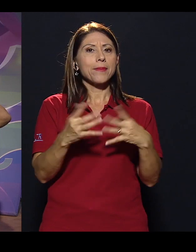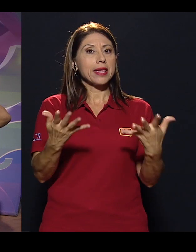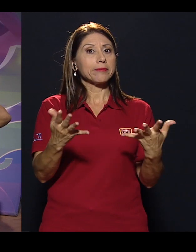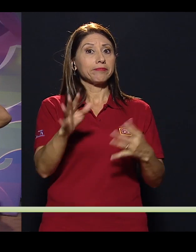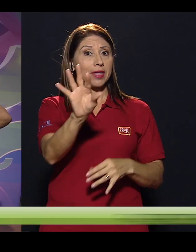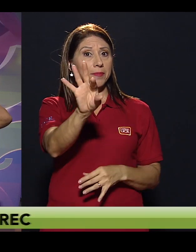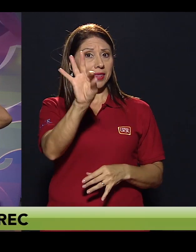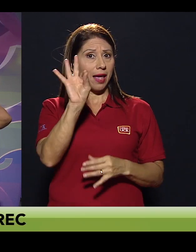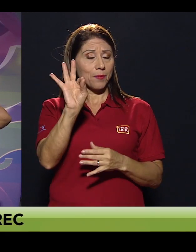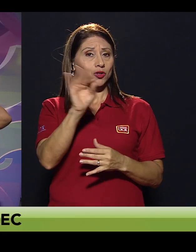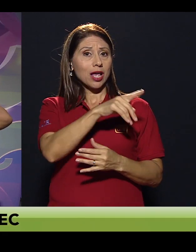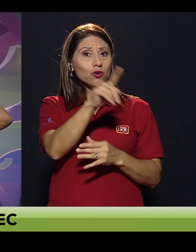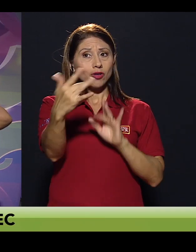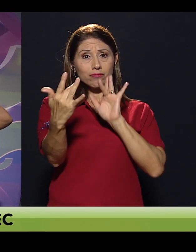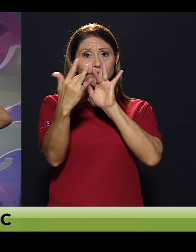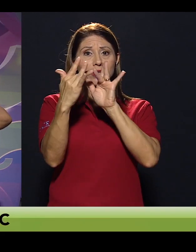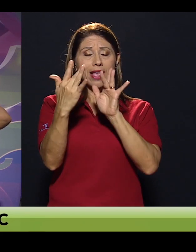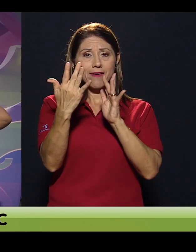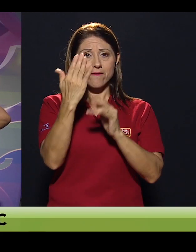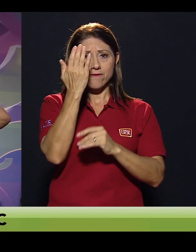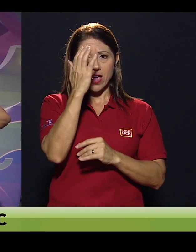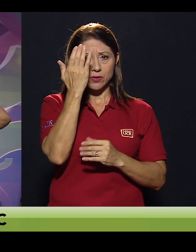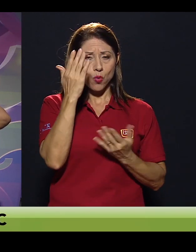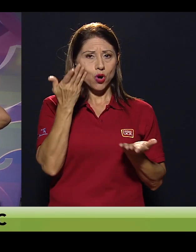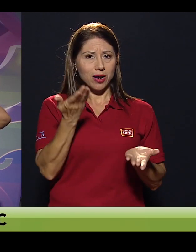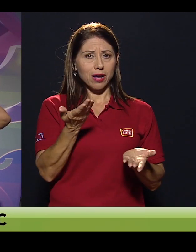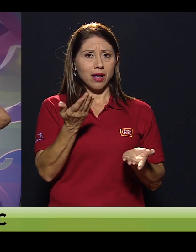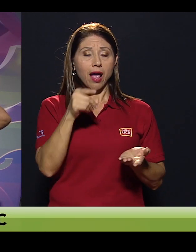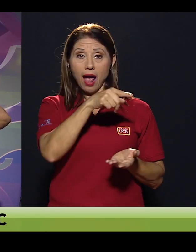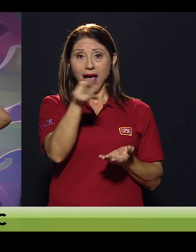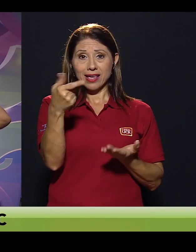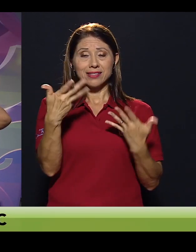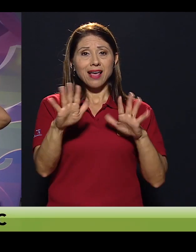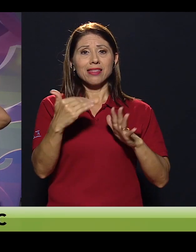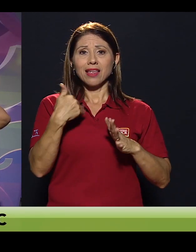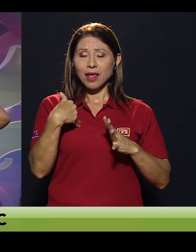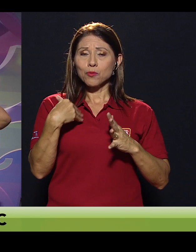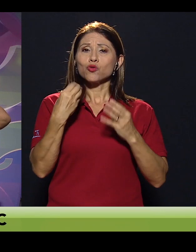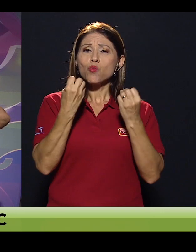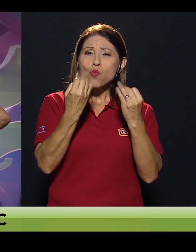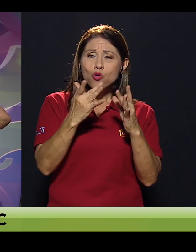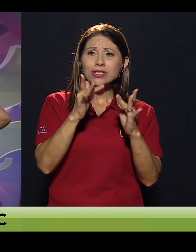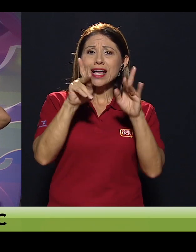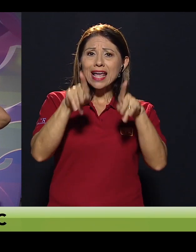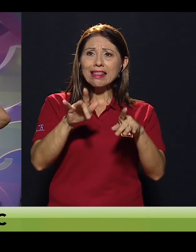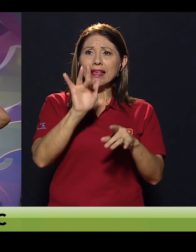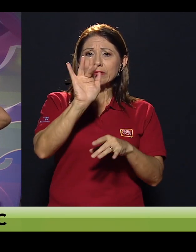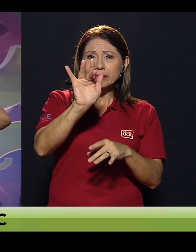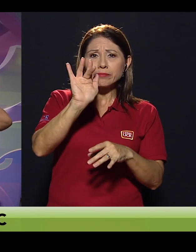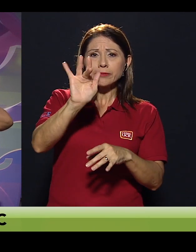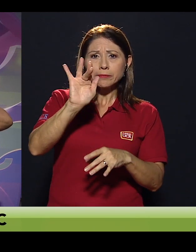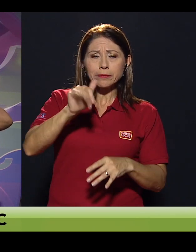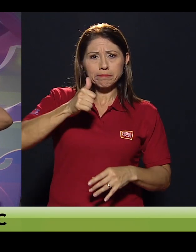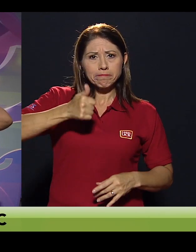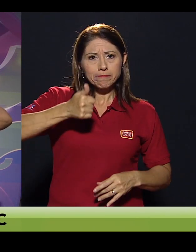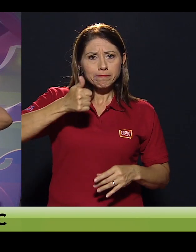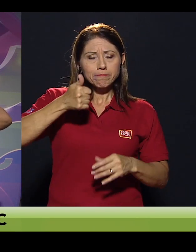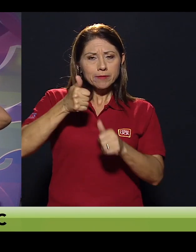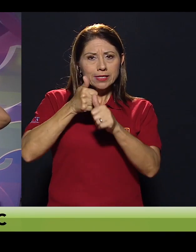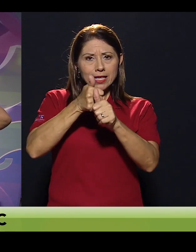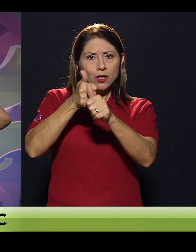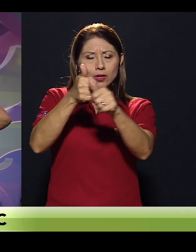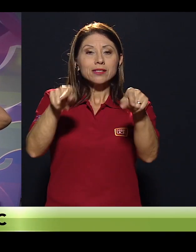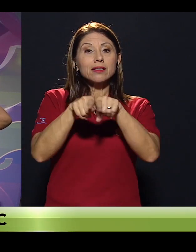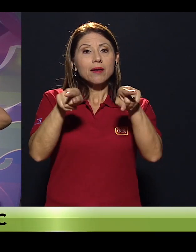también la invitación es a que nos sigan en Facebook. Ahí tenemos ya bastantes seguidores y nosotros pues